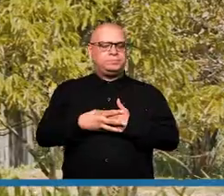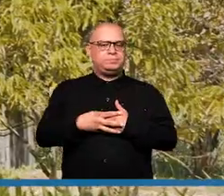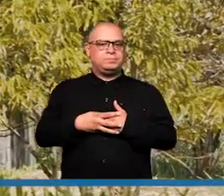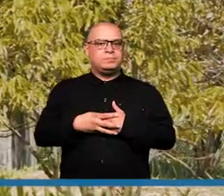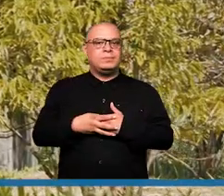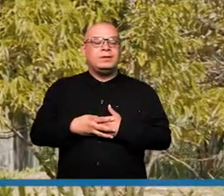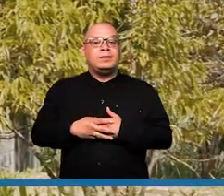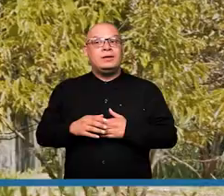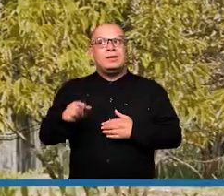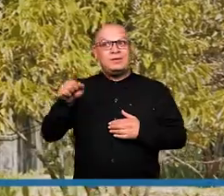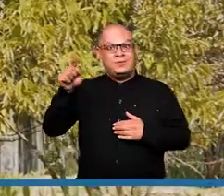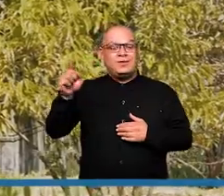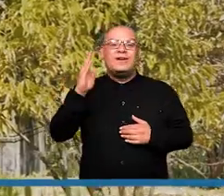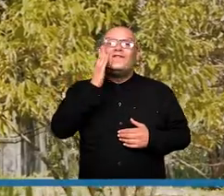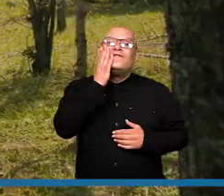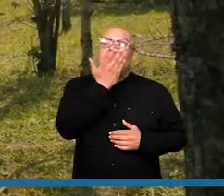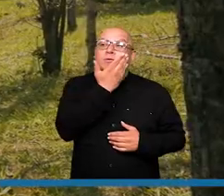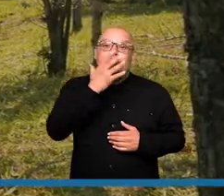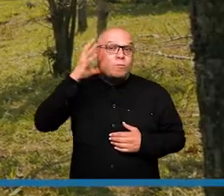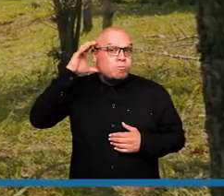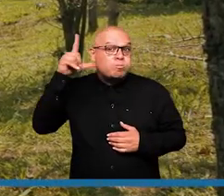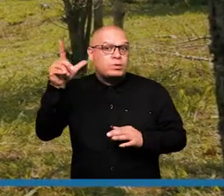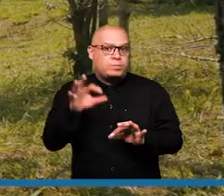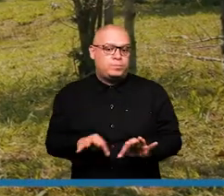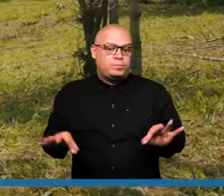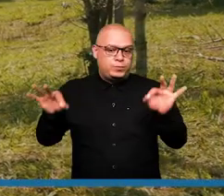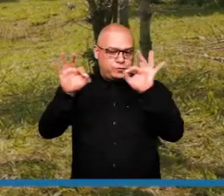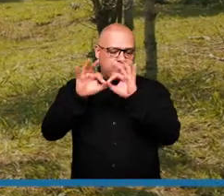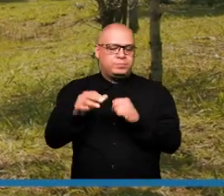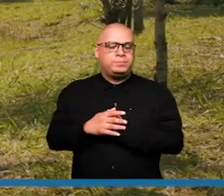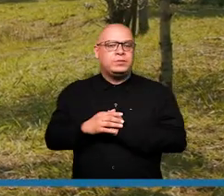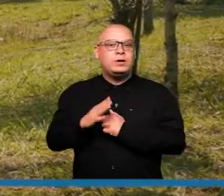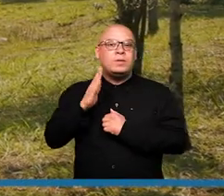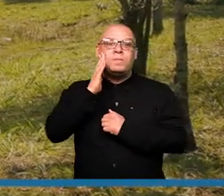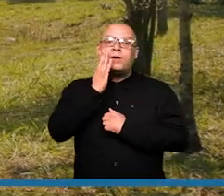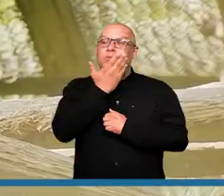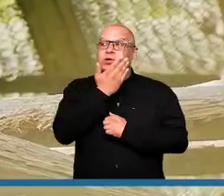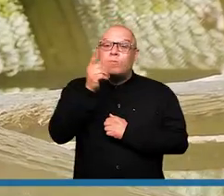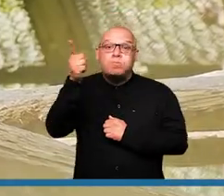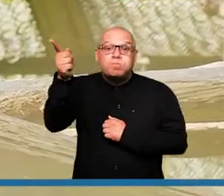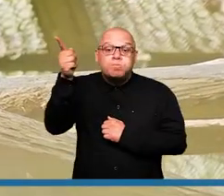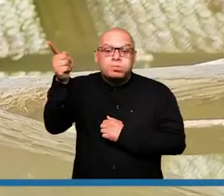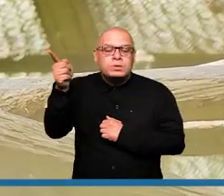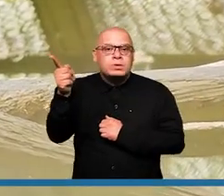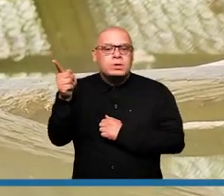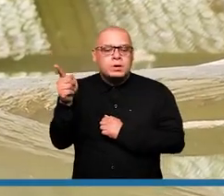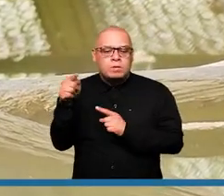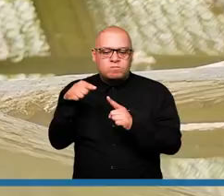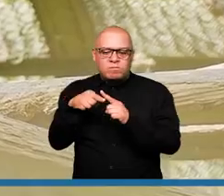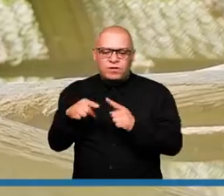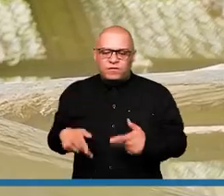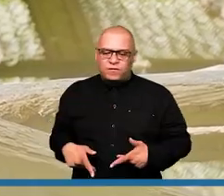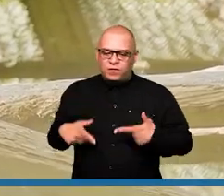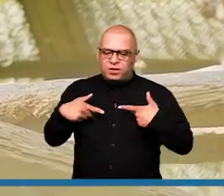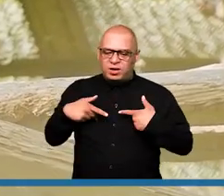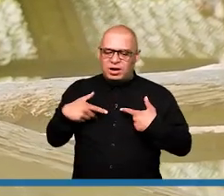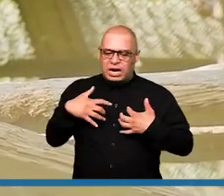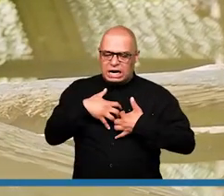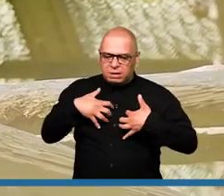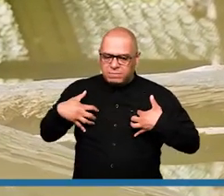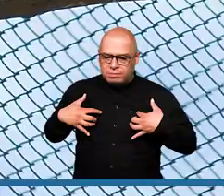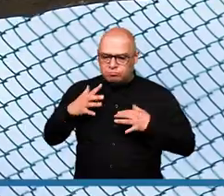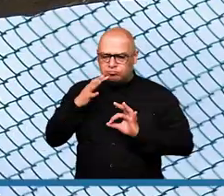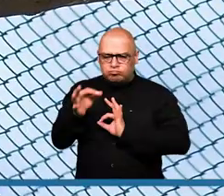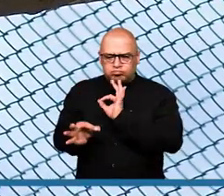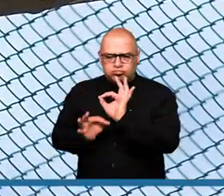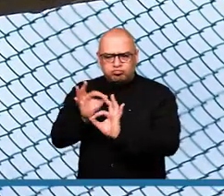CAP está pensado es para garantizar la vida de estos animalitos y todo lo que estamos planteando ahí es siempre